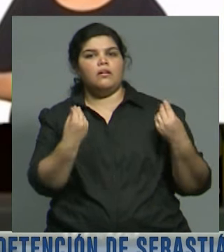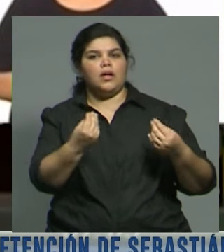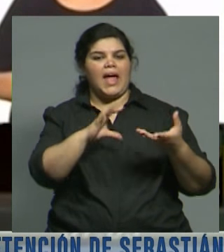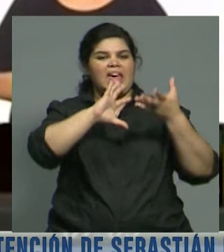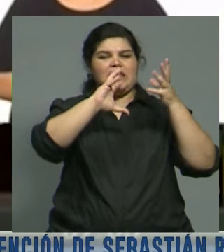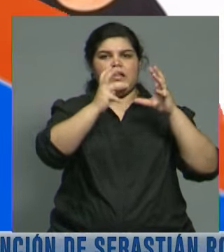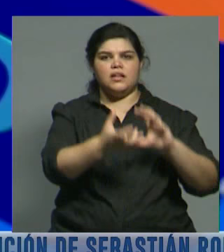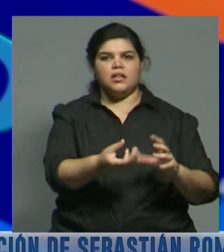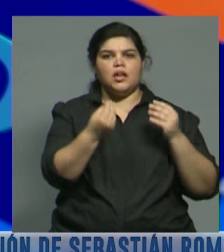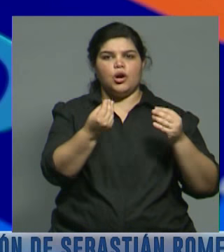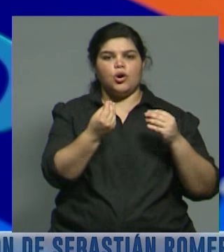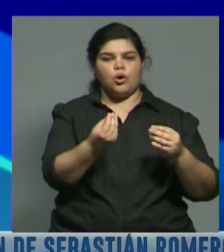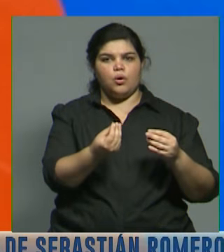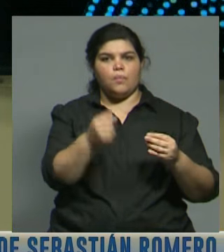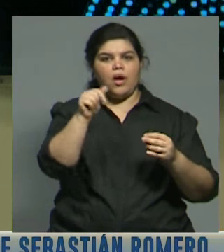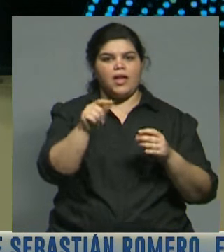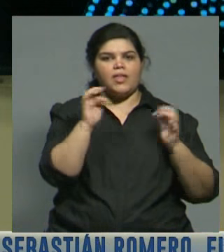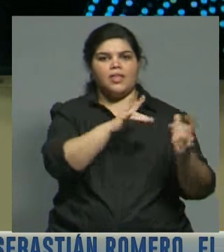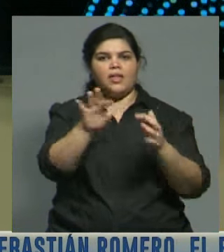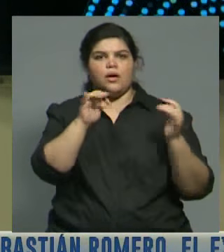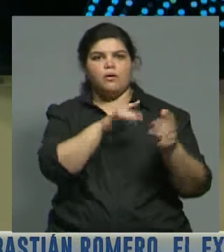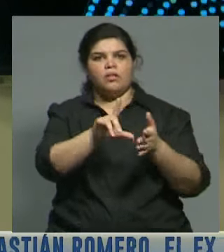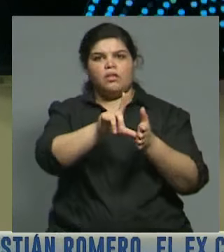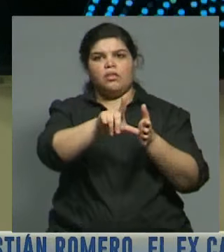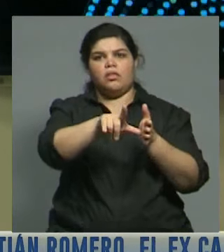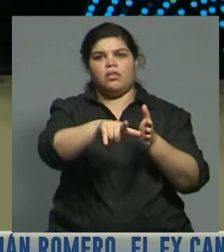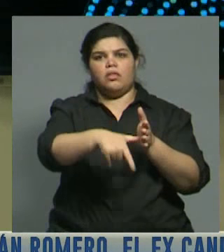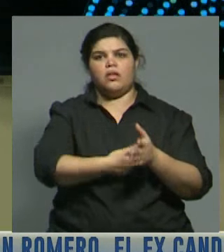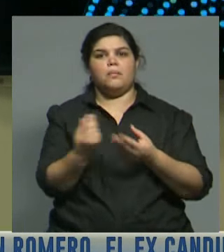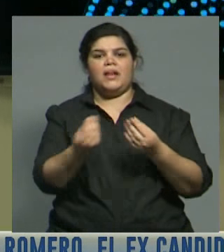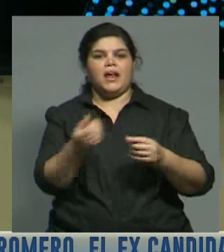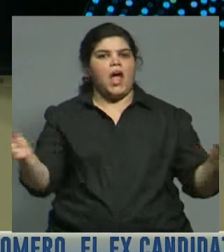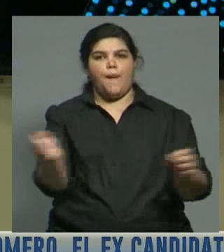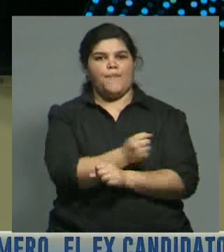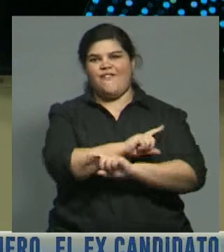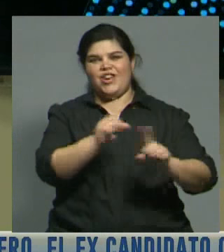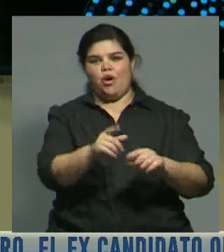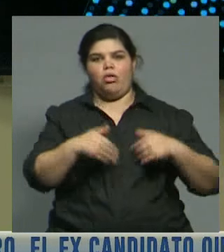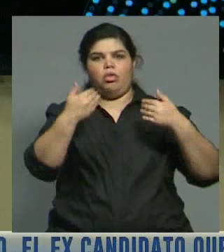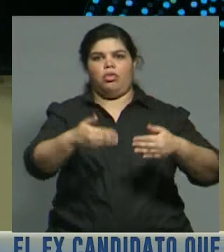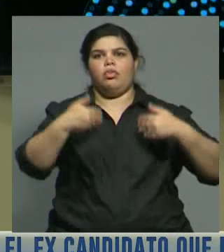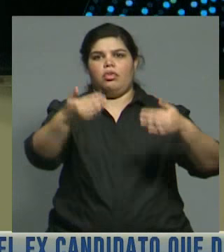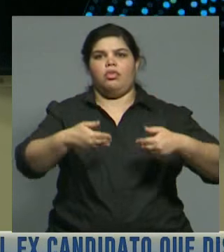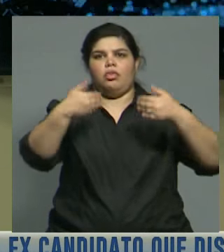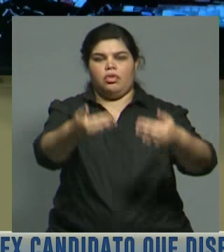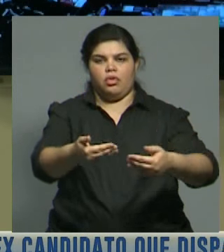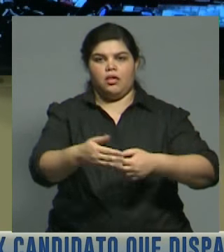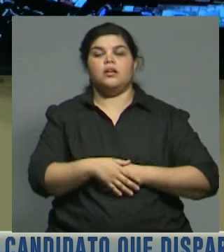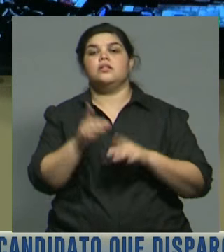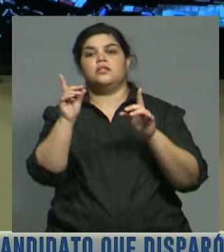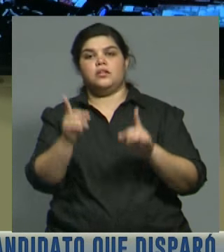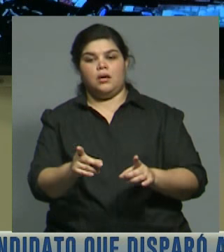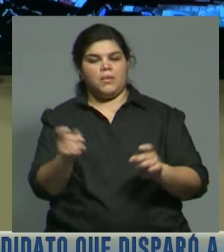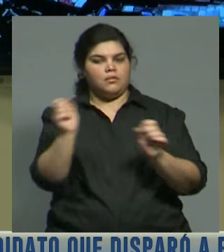de dilatar lo más posible el debate para que no se lograra sesionar en ese momento. También es llamativo, aparte de la